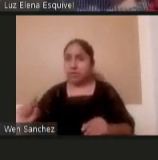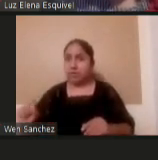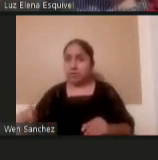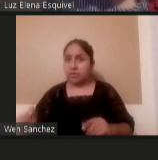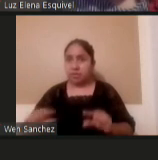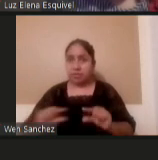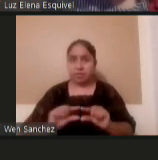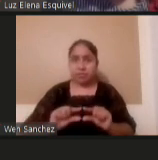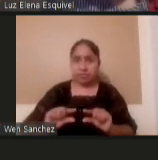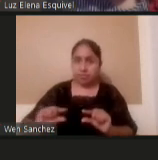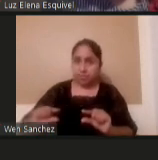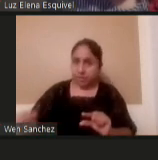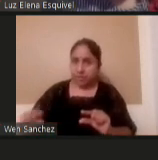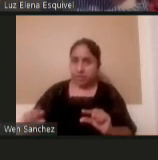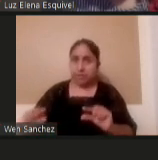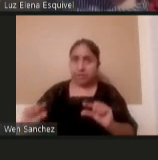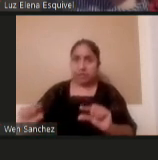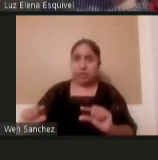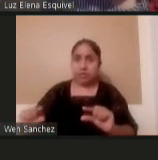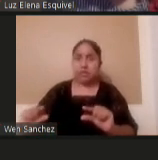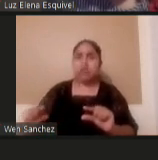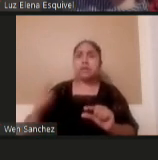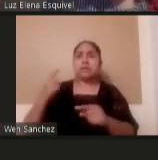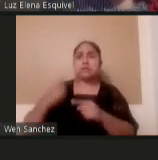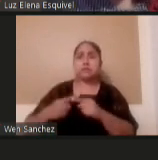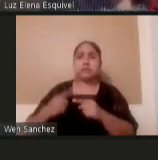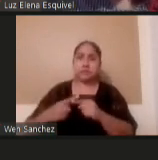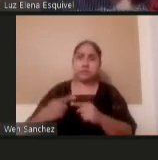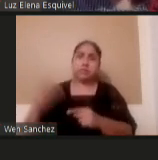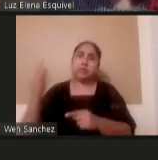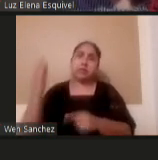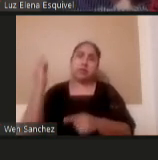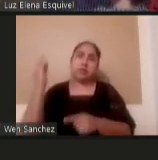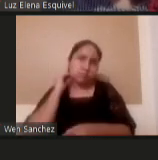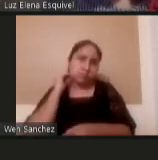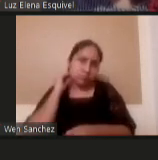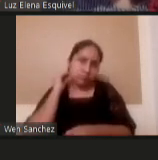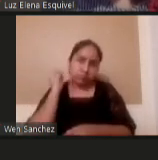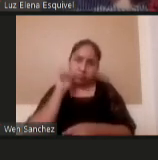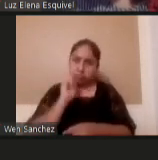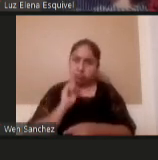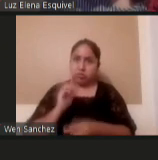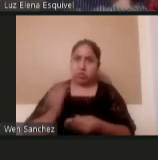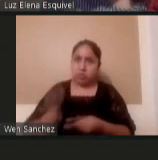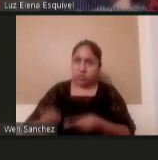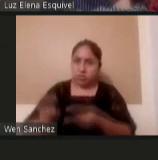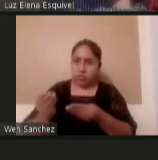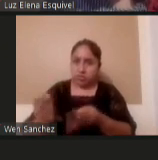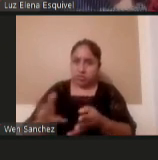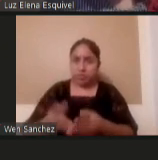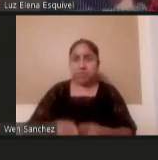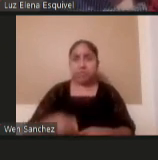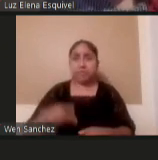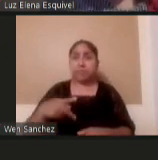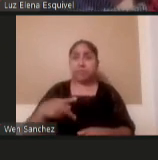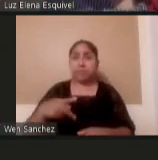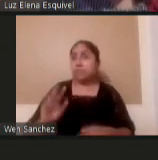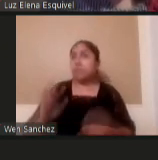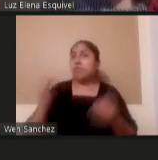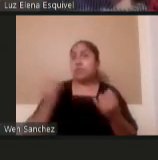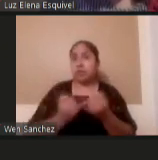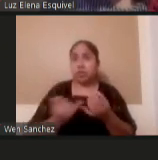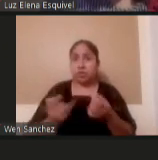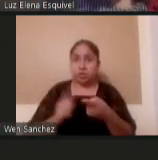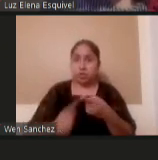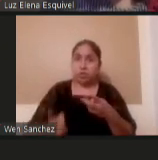Sindicatura Municipal. Inciso B, la mención de que la donataria deberá respetar y conservar el terreno en materia del presente acuerdo para